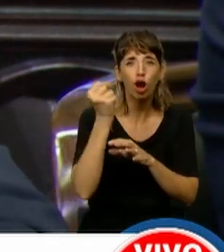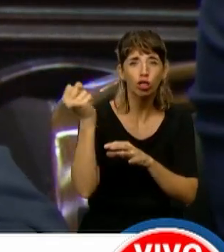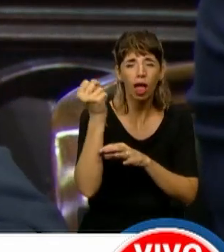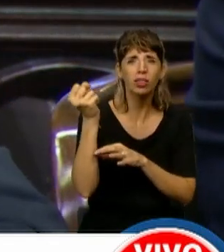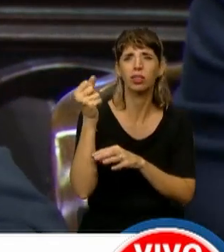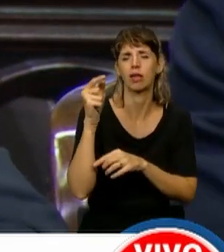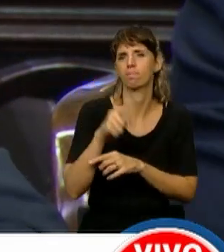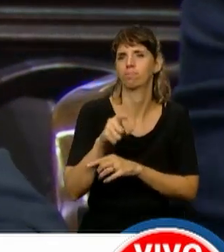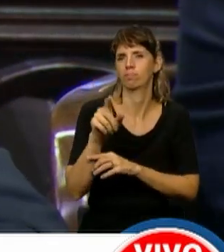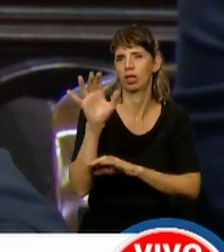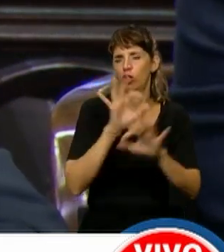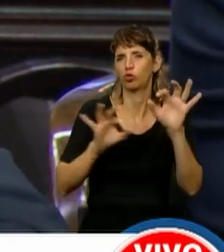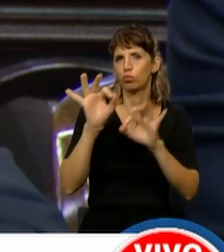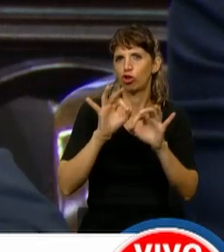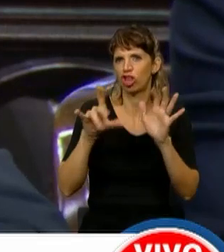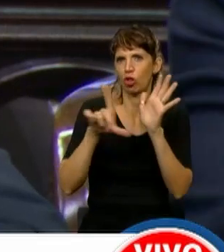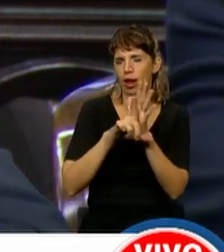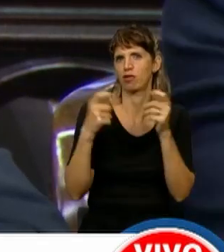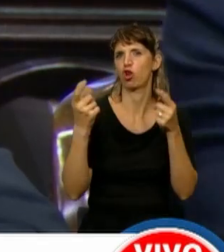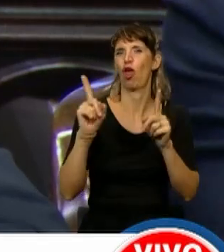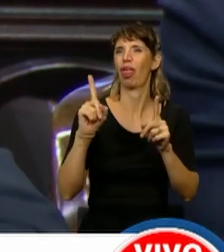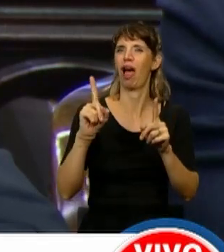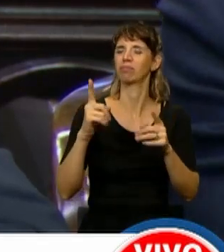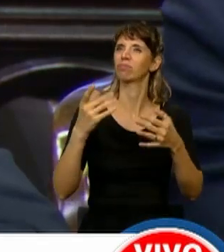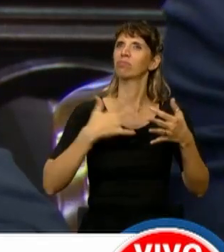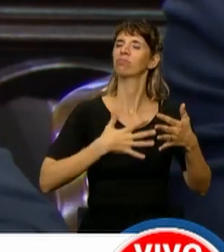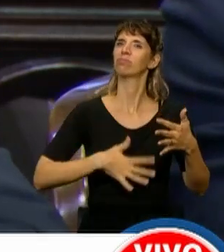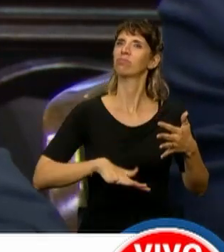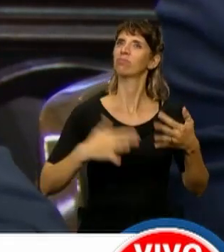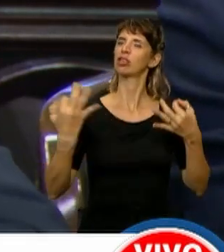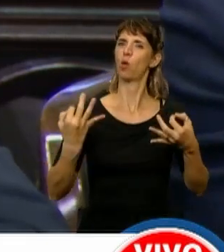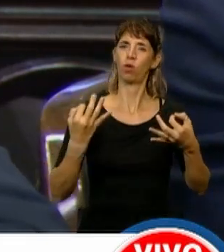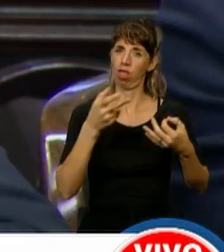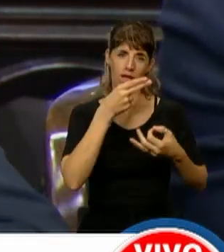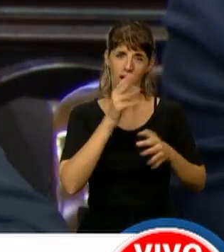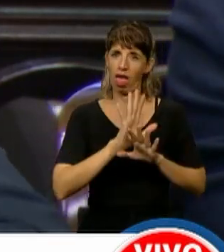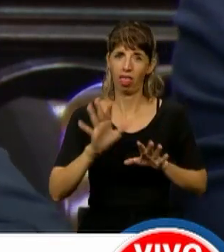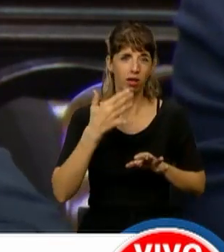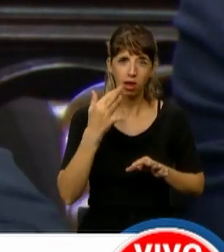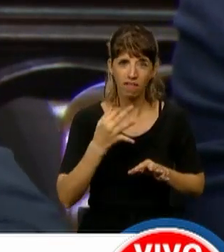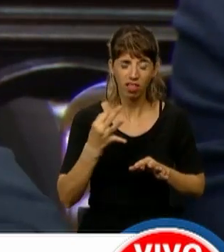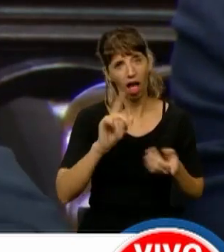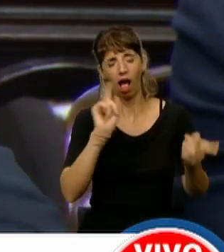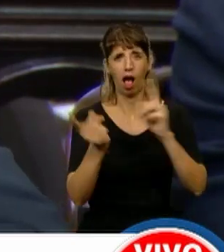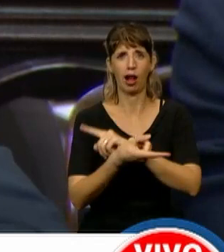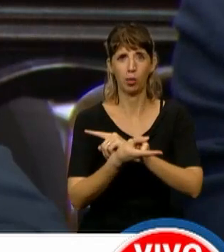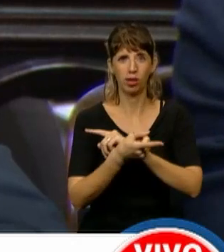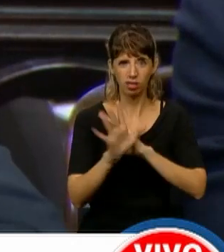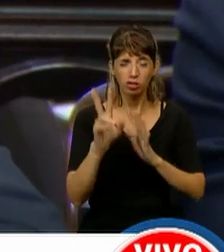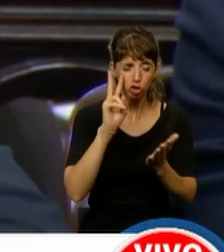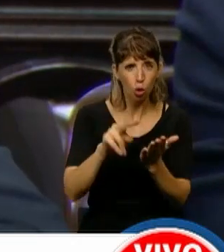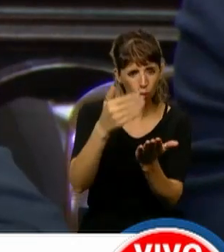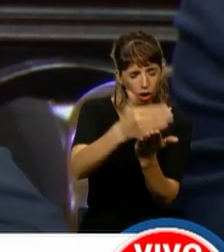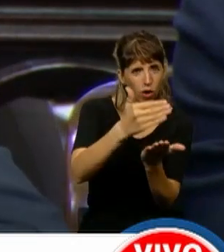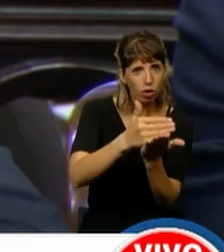un proyecto que genera certeza. Lamentablemente, señor presidente, las inconsistencias económicas hacen